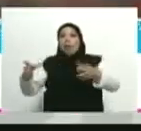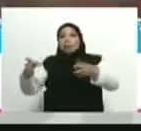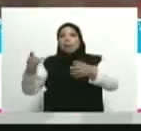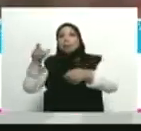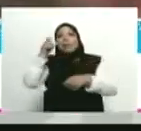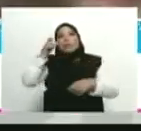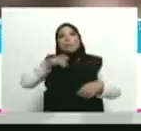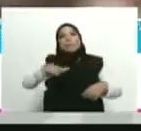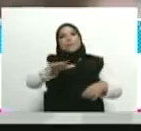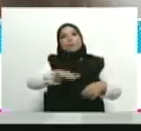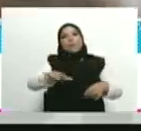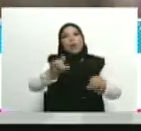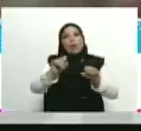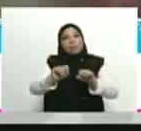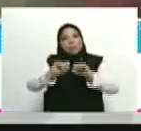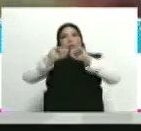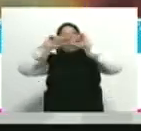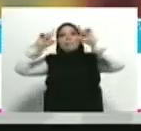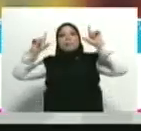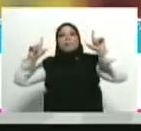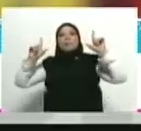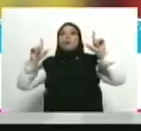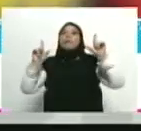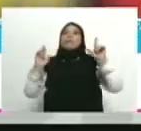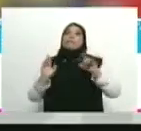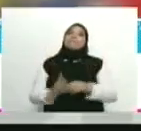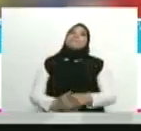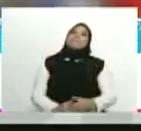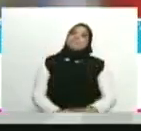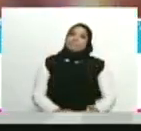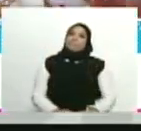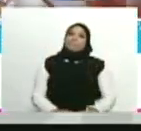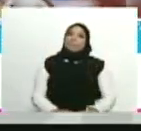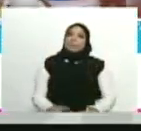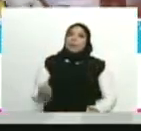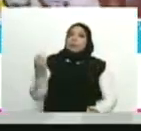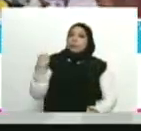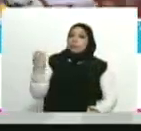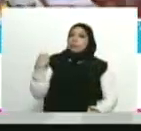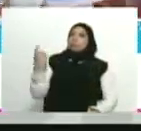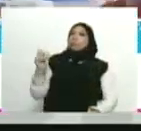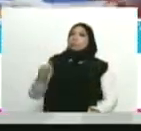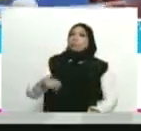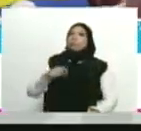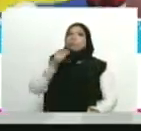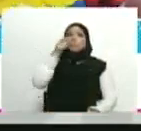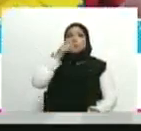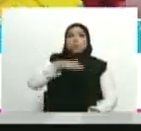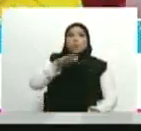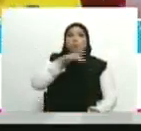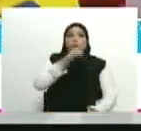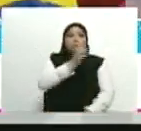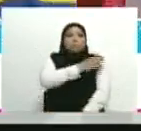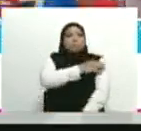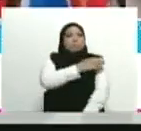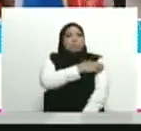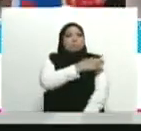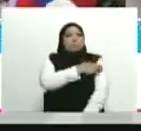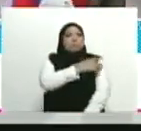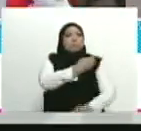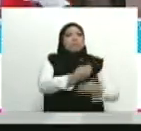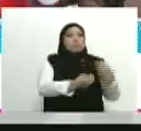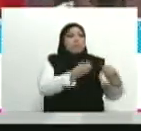despierto. El pueblo se picó, retaron al pueblo. Ah, las locas del fascismo, los locos del